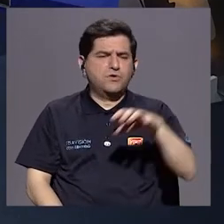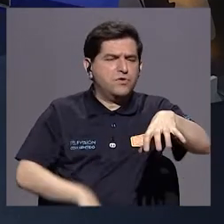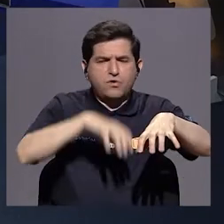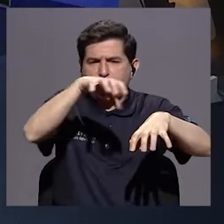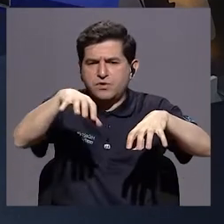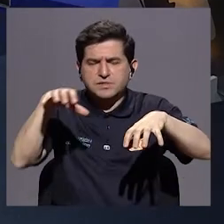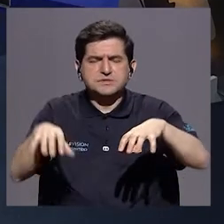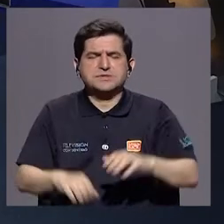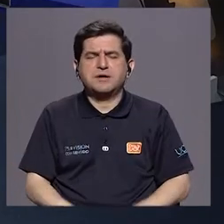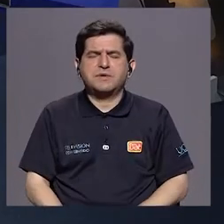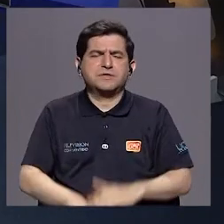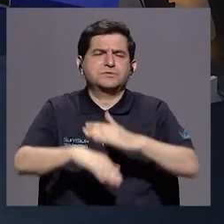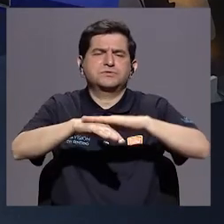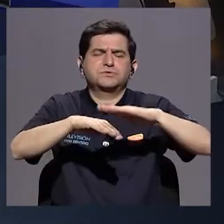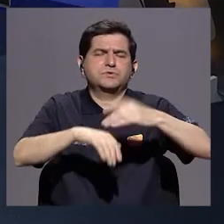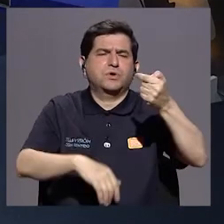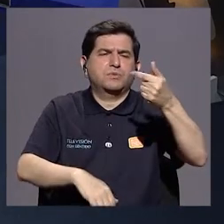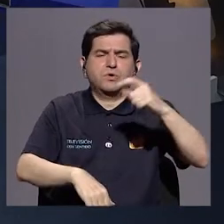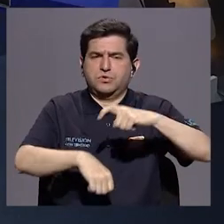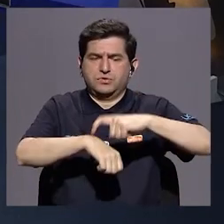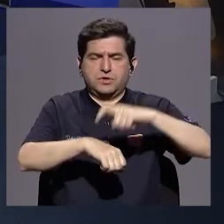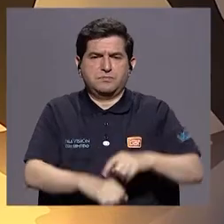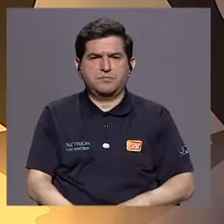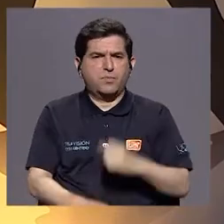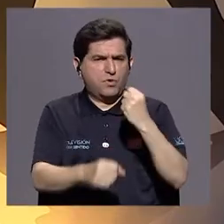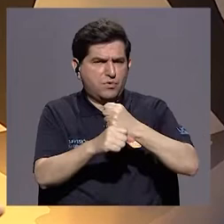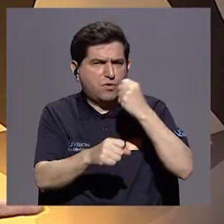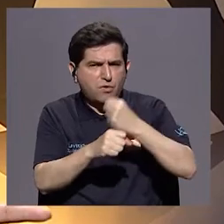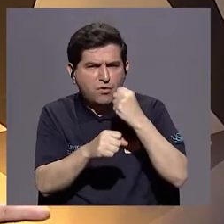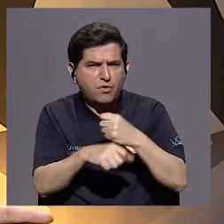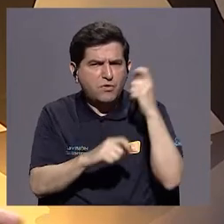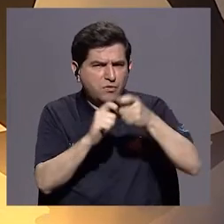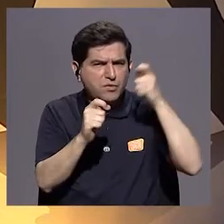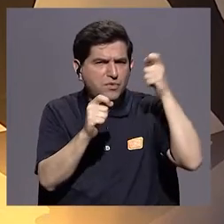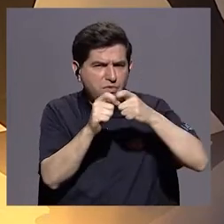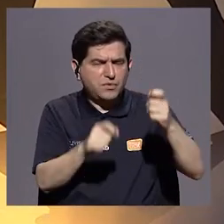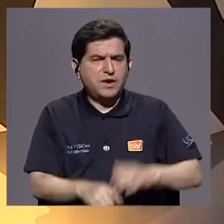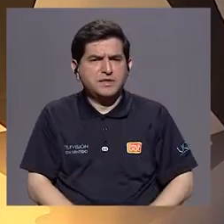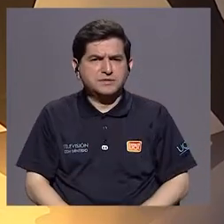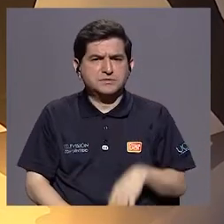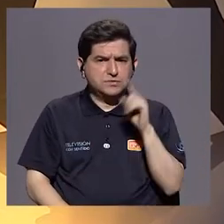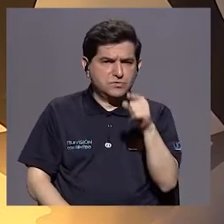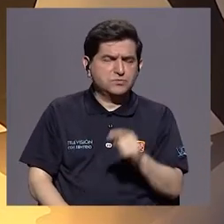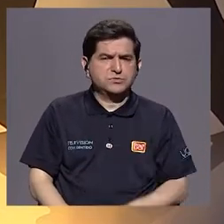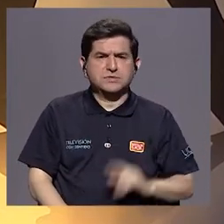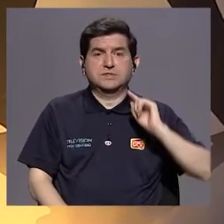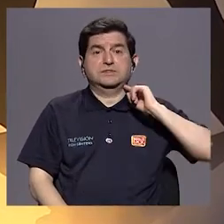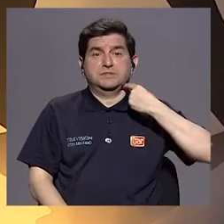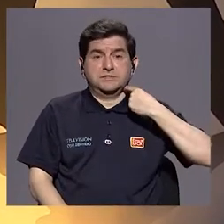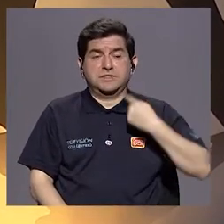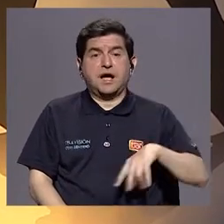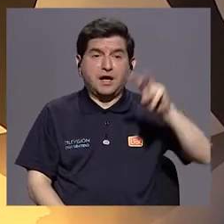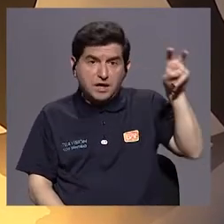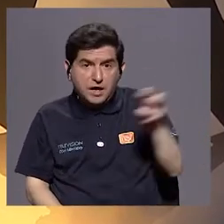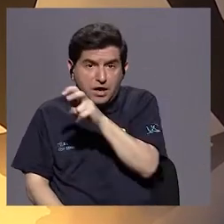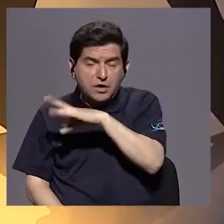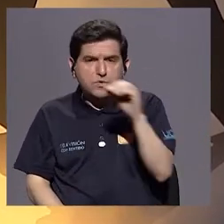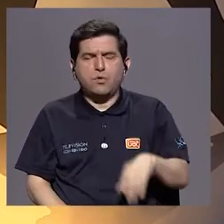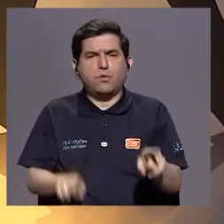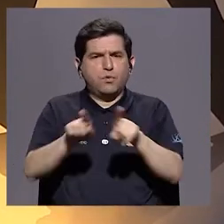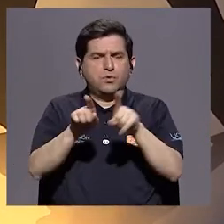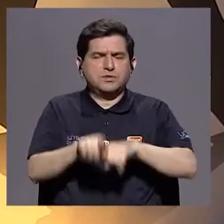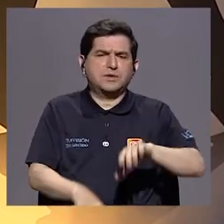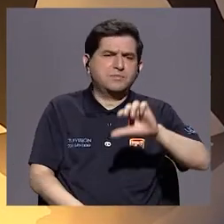cuál es la diversidad de obras que tienen ustedes tienen obras concretas que transportan con alto costo tienen también instalaciones